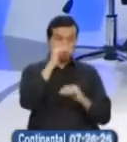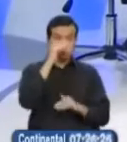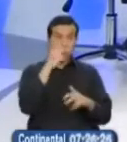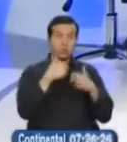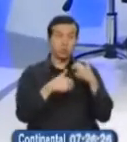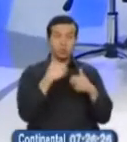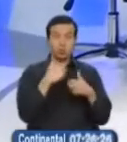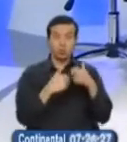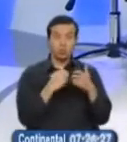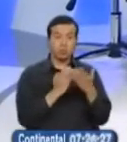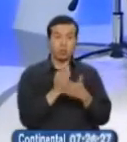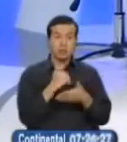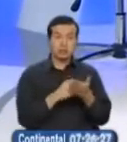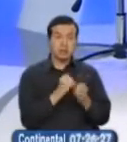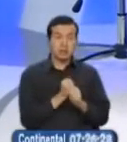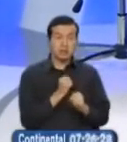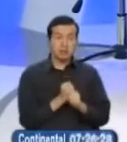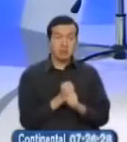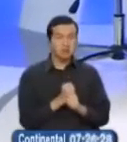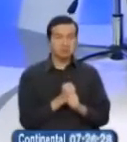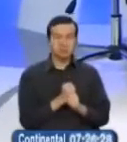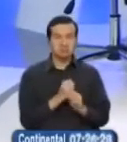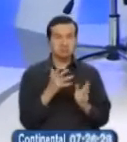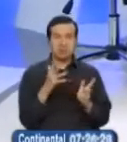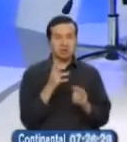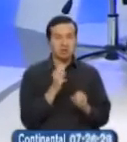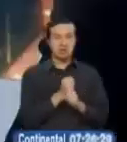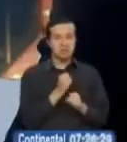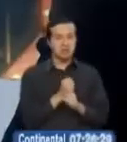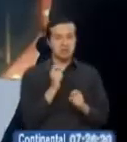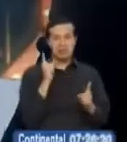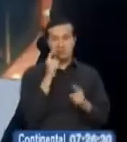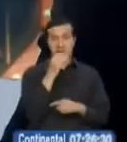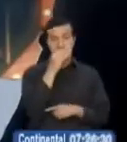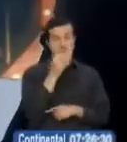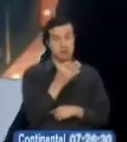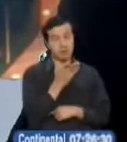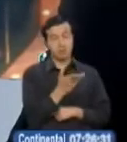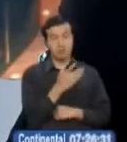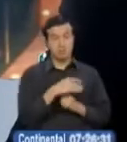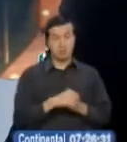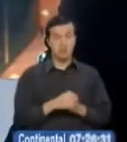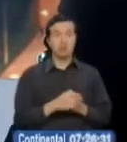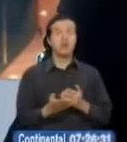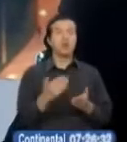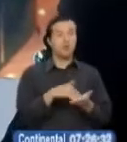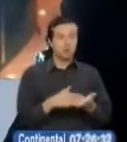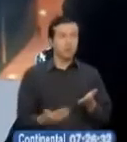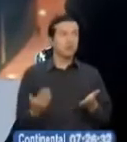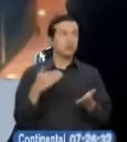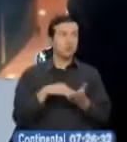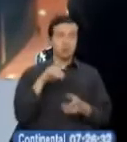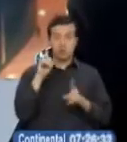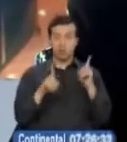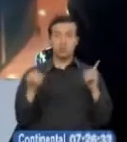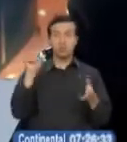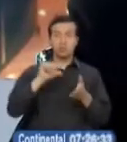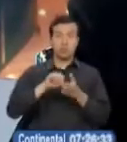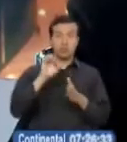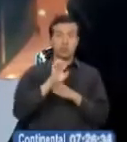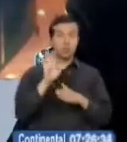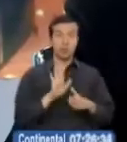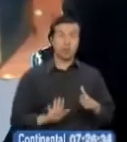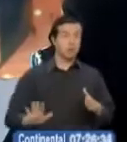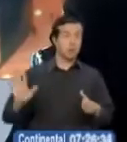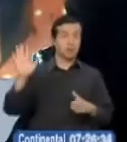de acceder a trabajo, de acceder a empleo. Y esa es una realidad. Y eso se repite y se replica en algunas ciudades